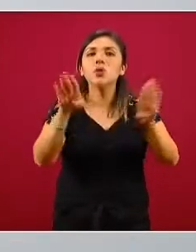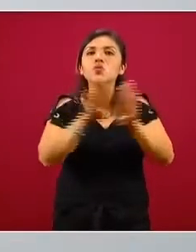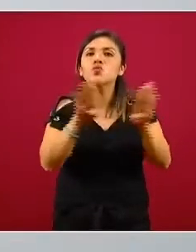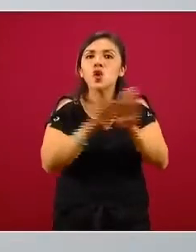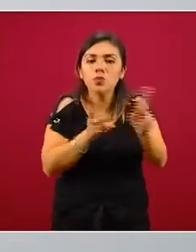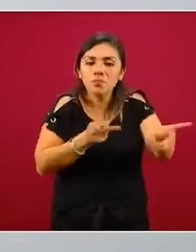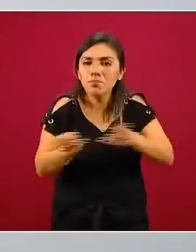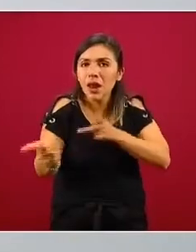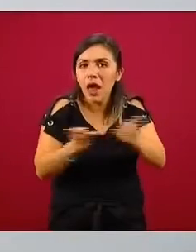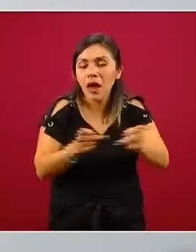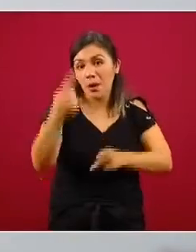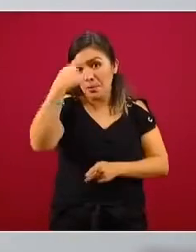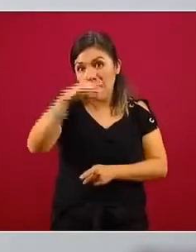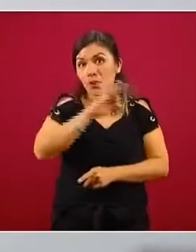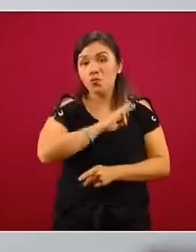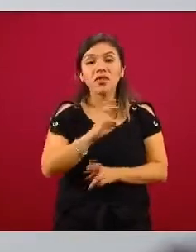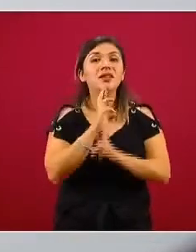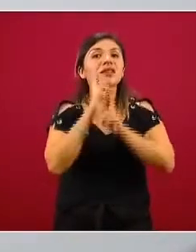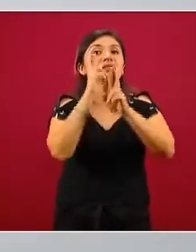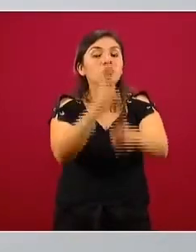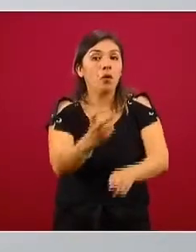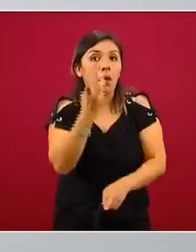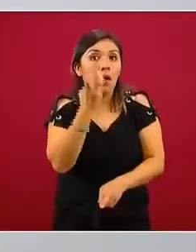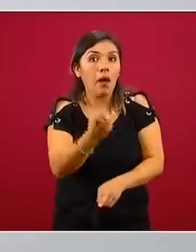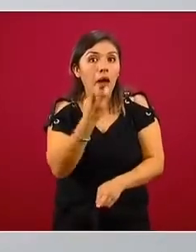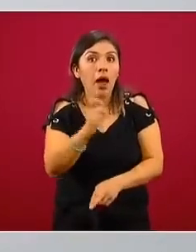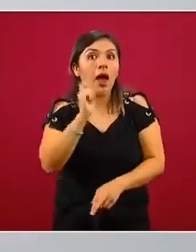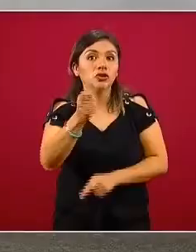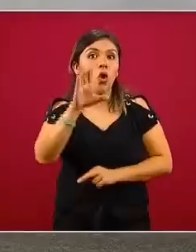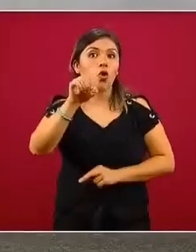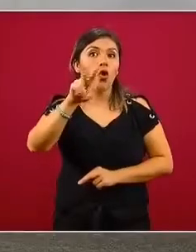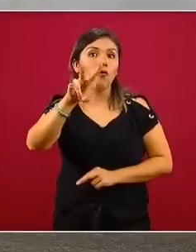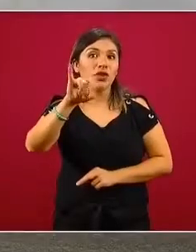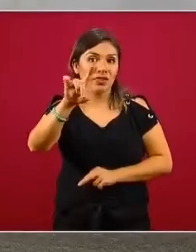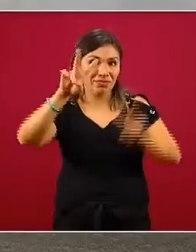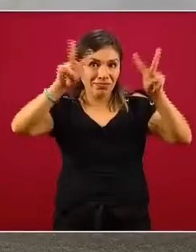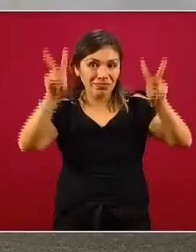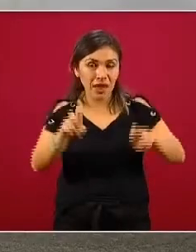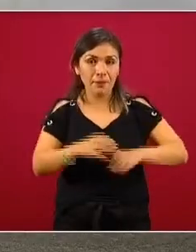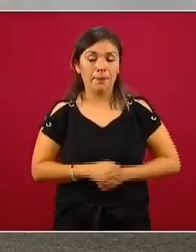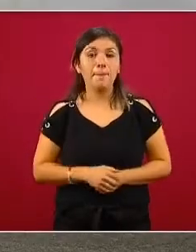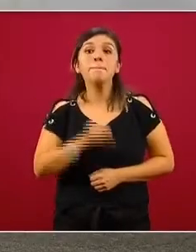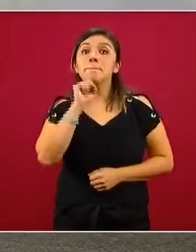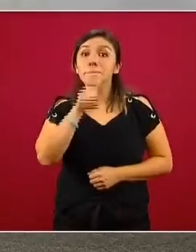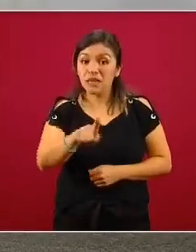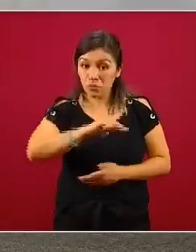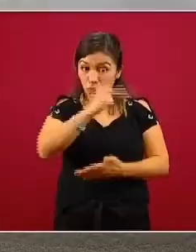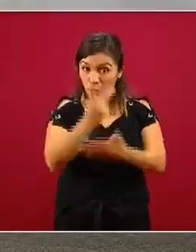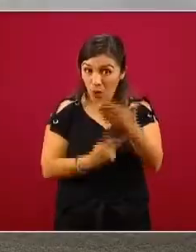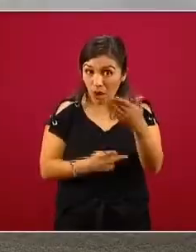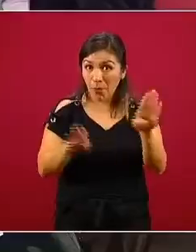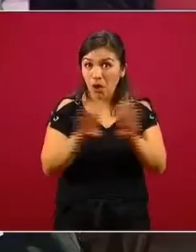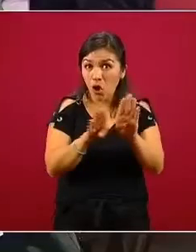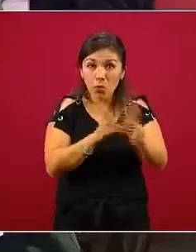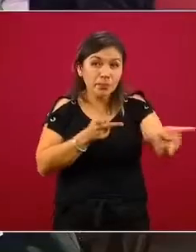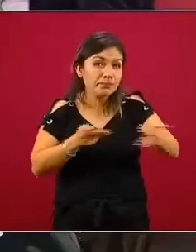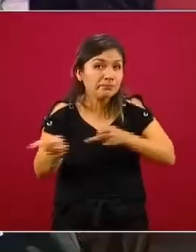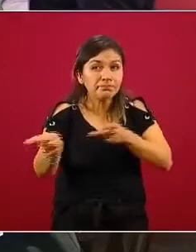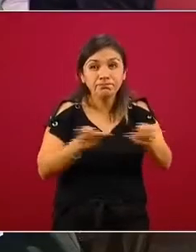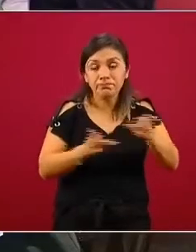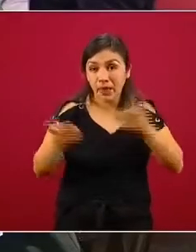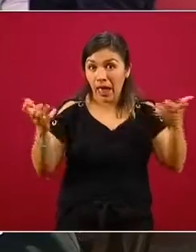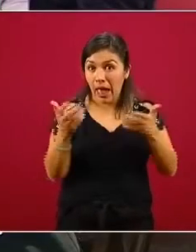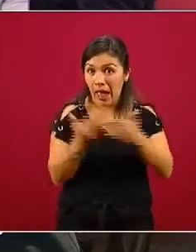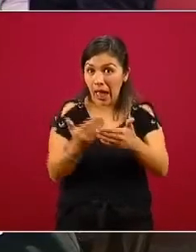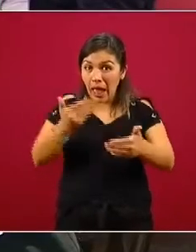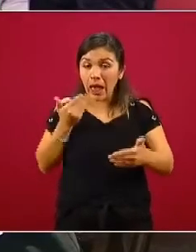plan estratégico para poder dar respuesta a lo que era el COVID. Dentro de este mismo programa, de esta misma planeación que se